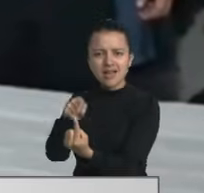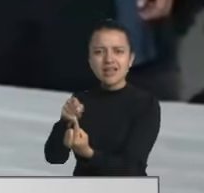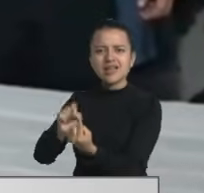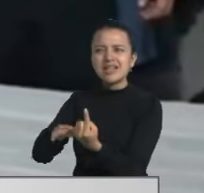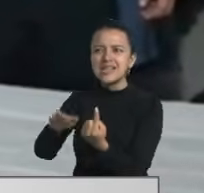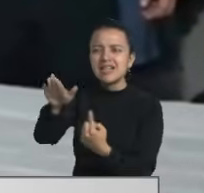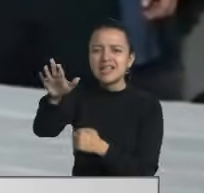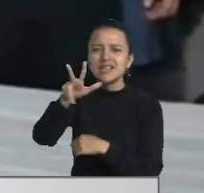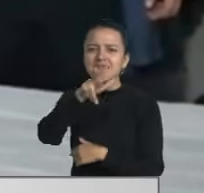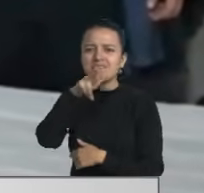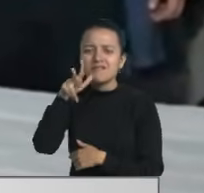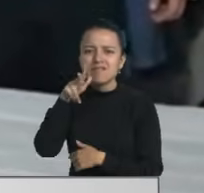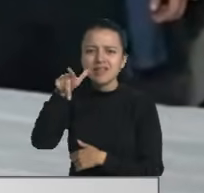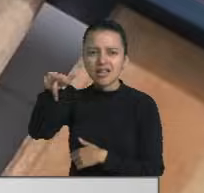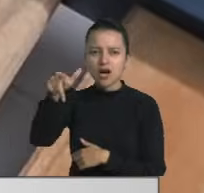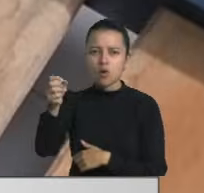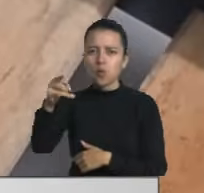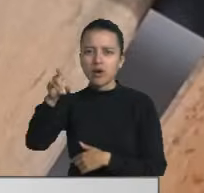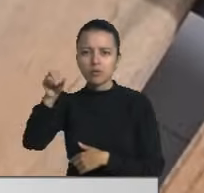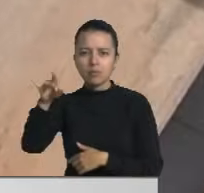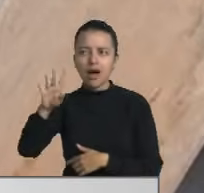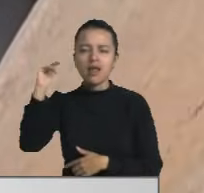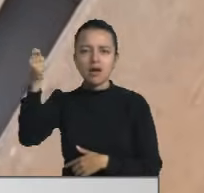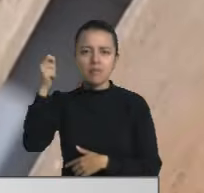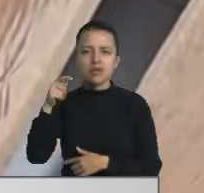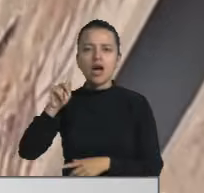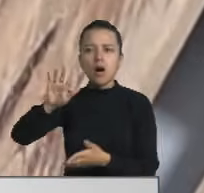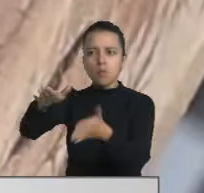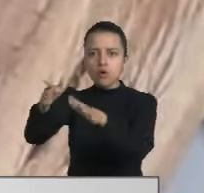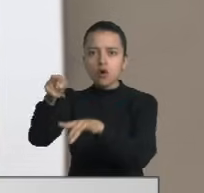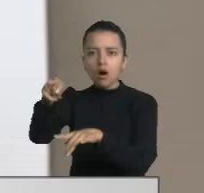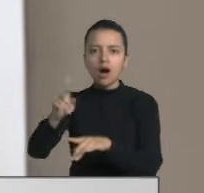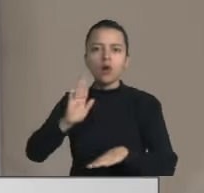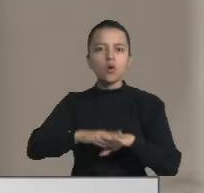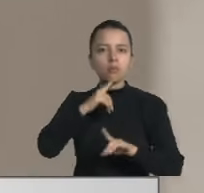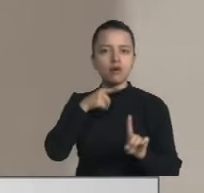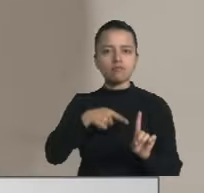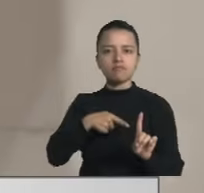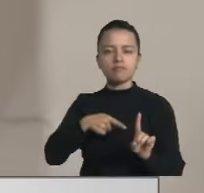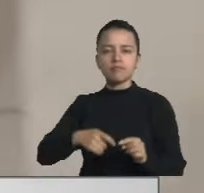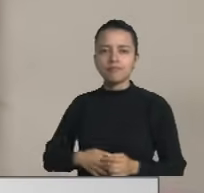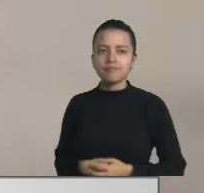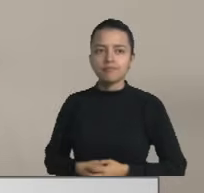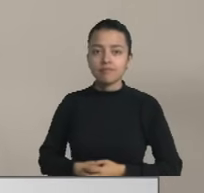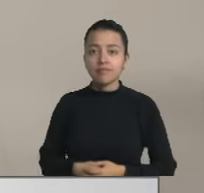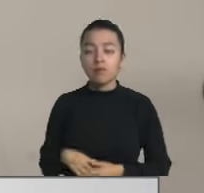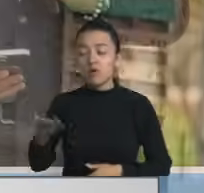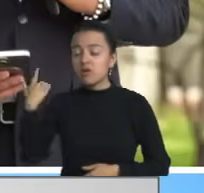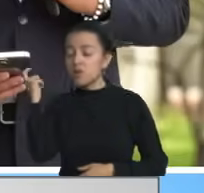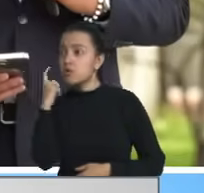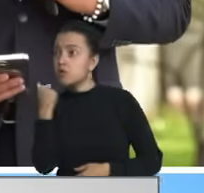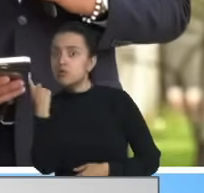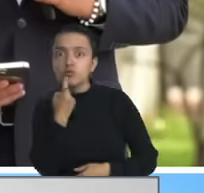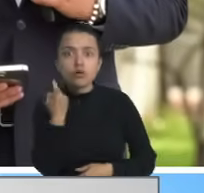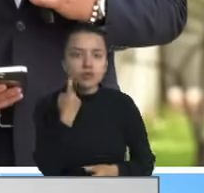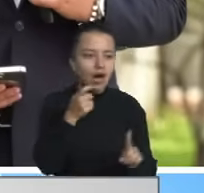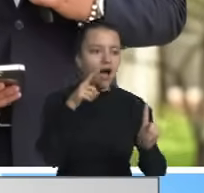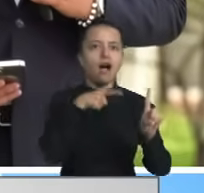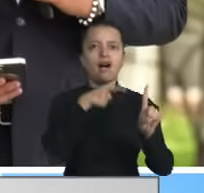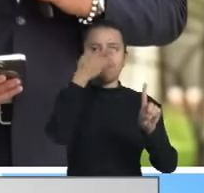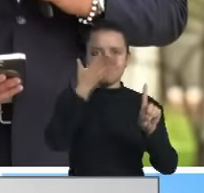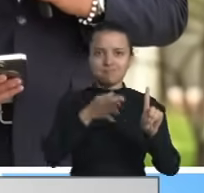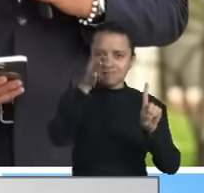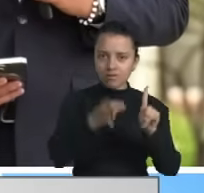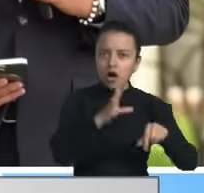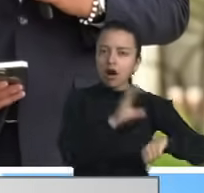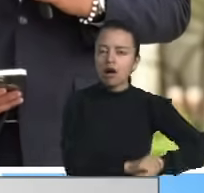vereda San Miguel de Guarupay. Alias Jirafa, uno de los más buscados en el departamento del Meta, también sería responsable del asesinato